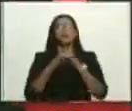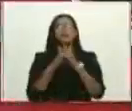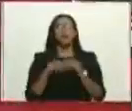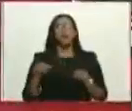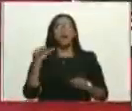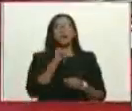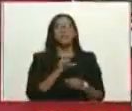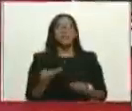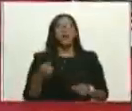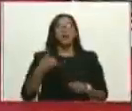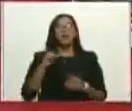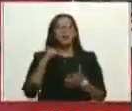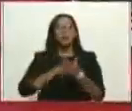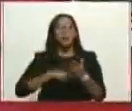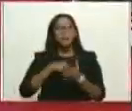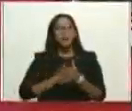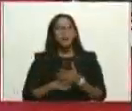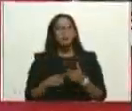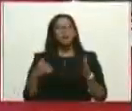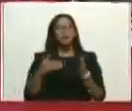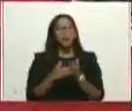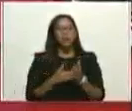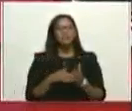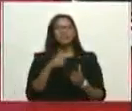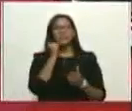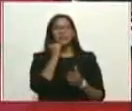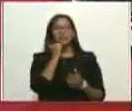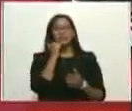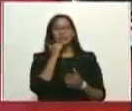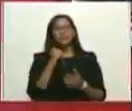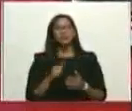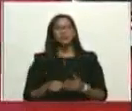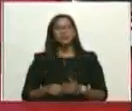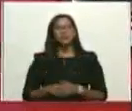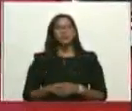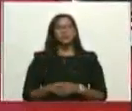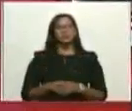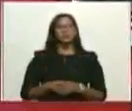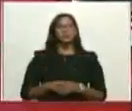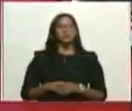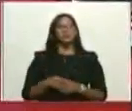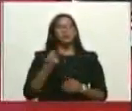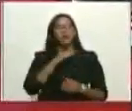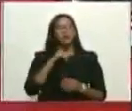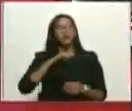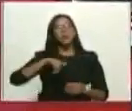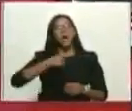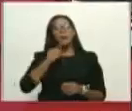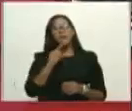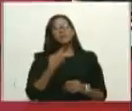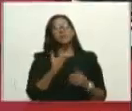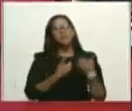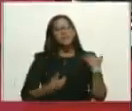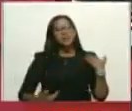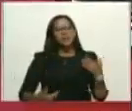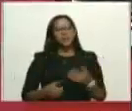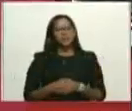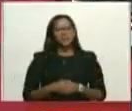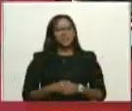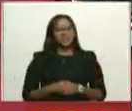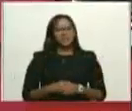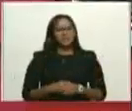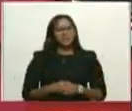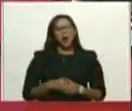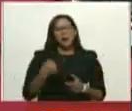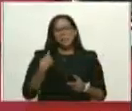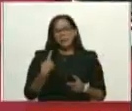todas las semanas hay un combate contra esas manifestaciones. Y eso no, nosotros podemos decir, presidente, primero